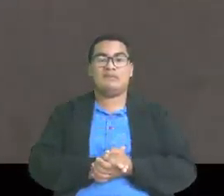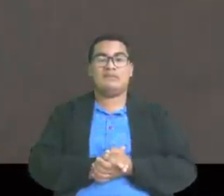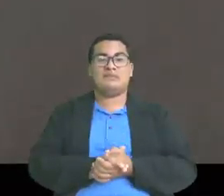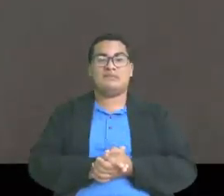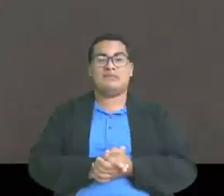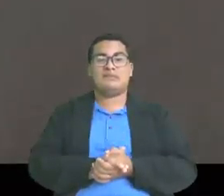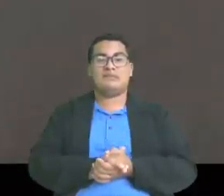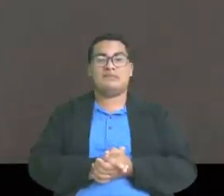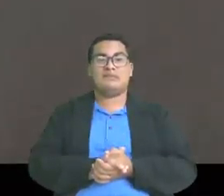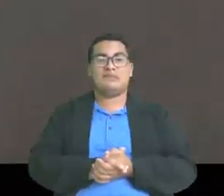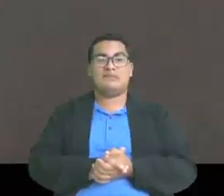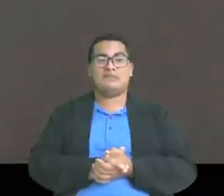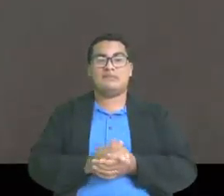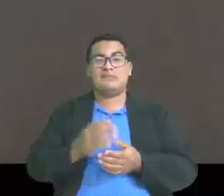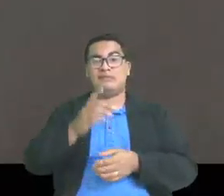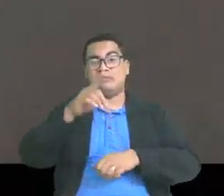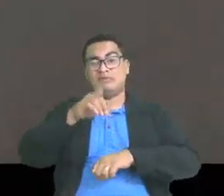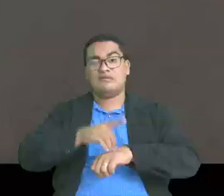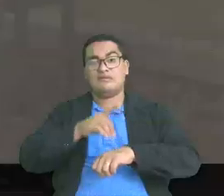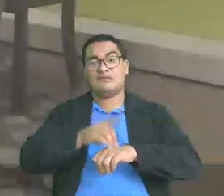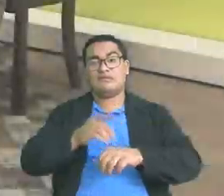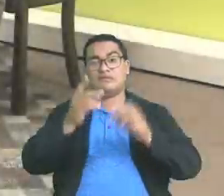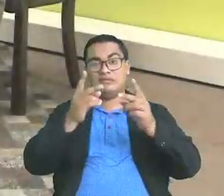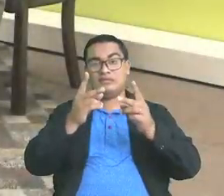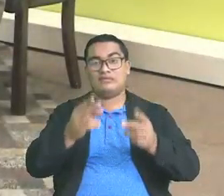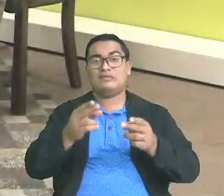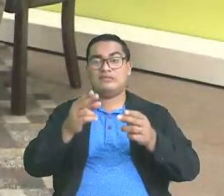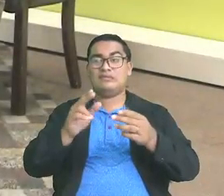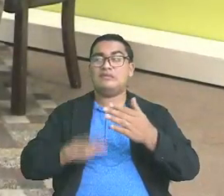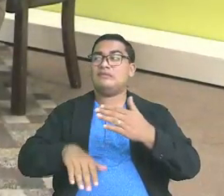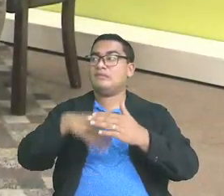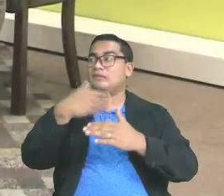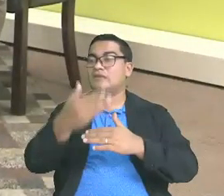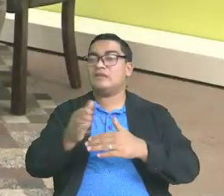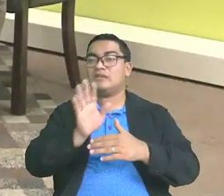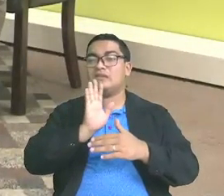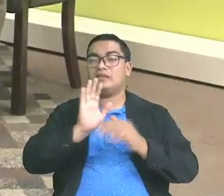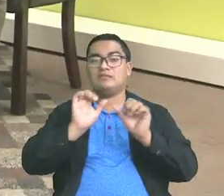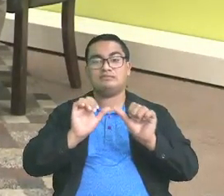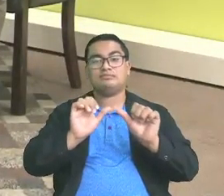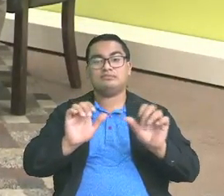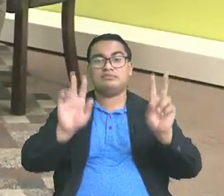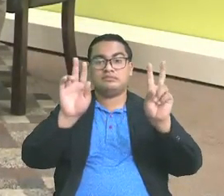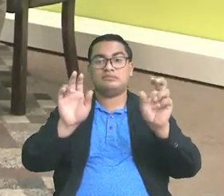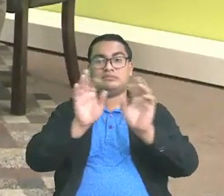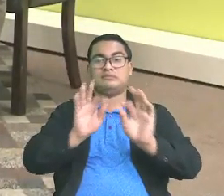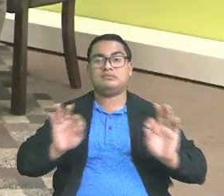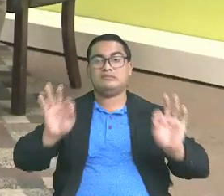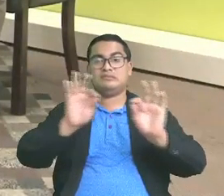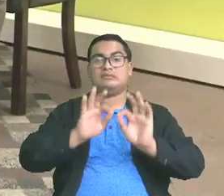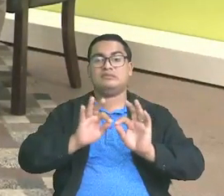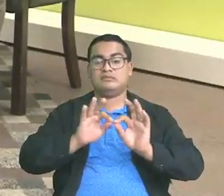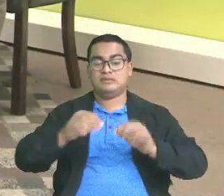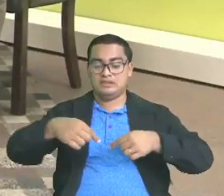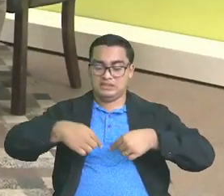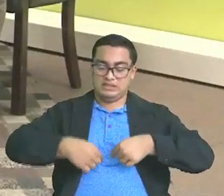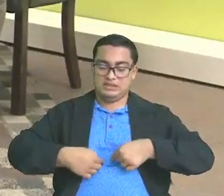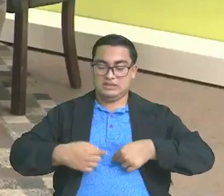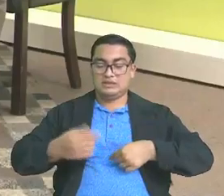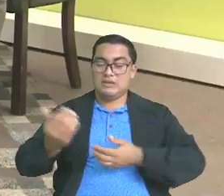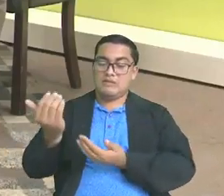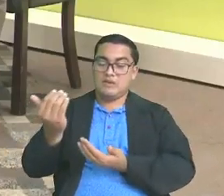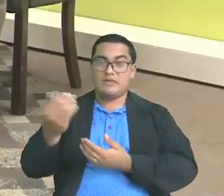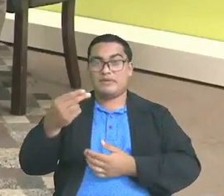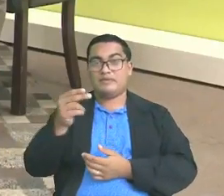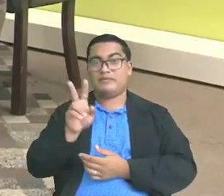Ok. Doctor, vamos a hacer una pausa. Cuando regresemos, vamos a seguir hablando más de este importante tema, hernia en los recién nacidos.